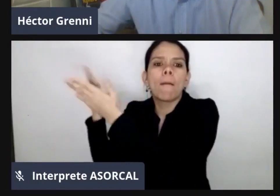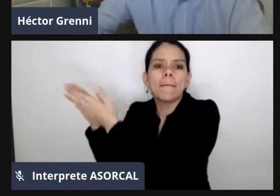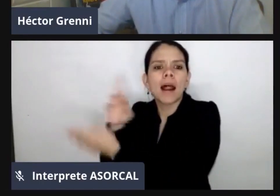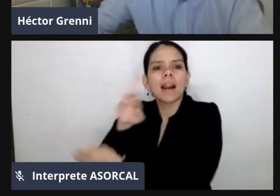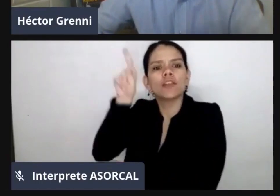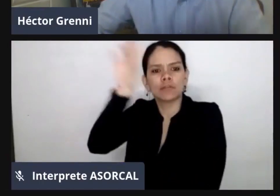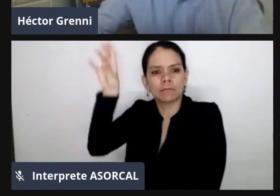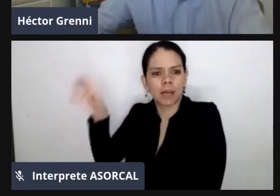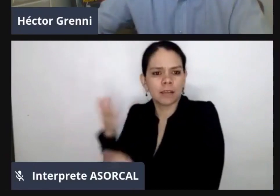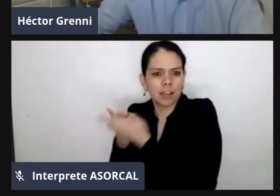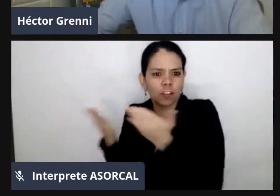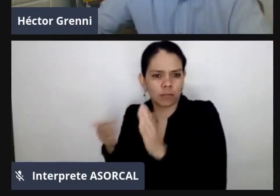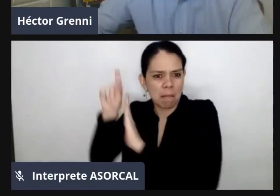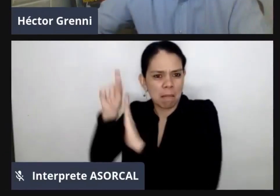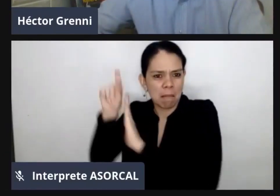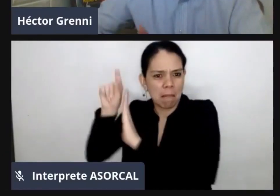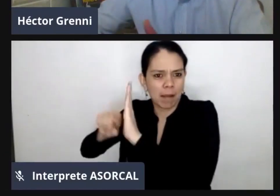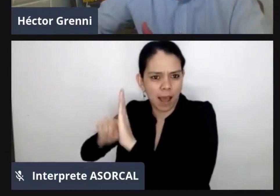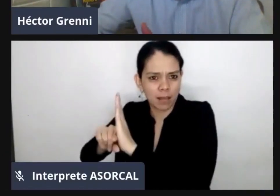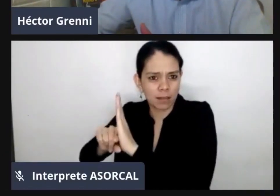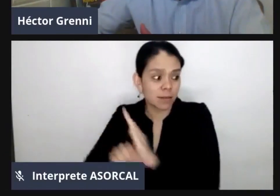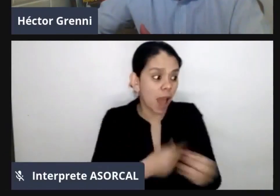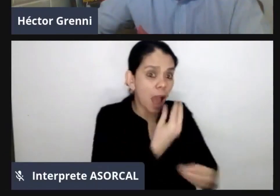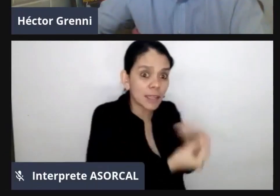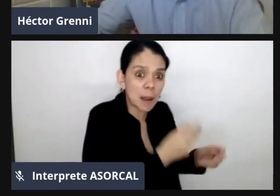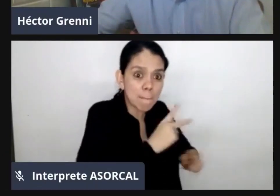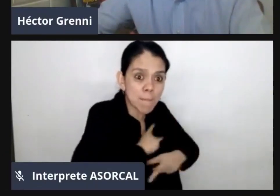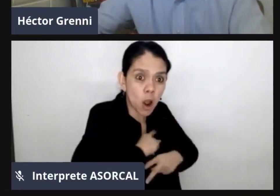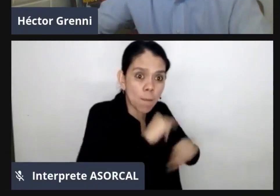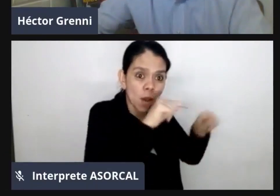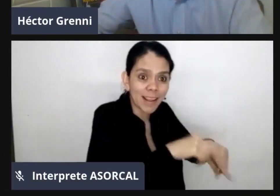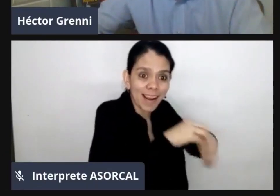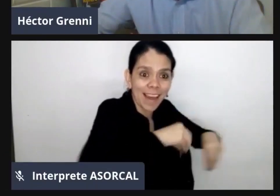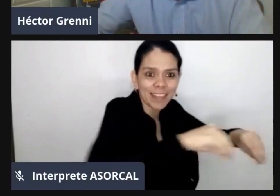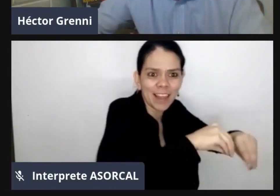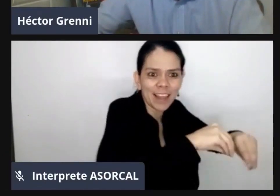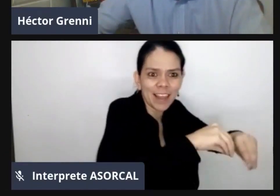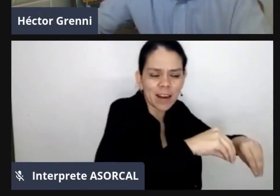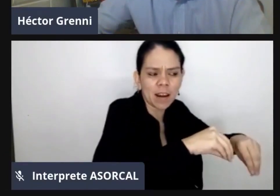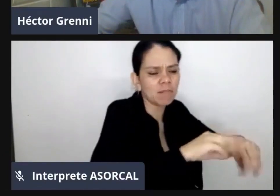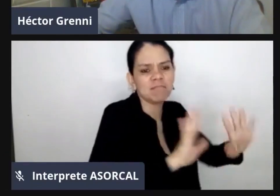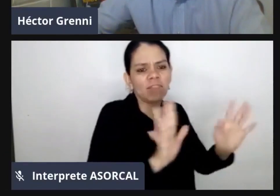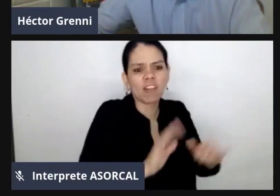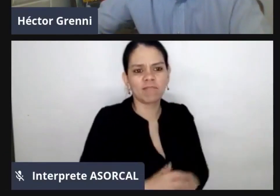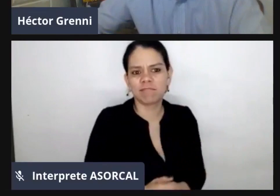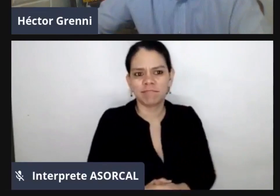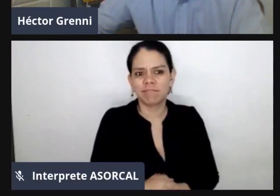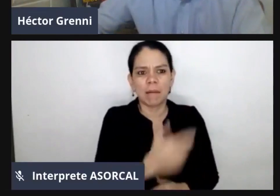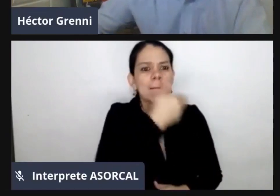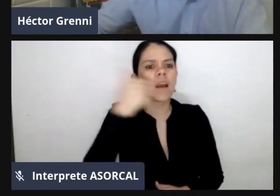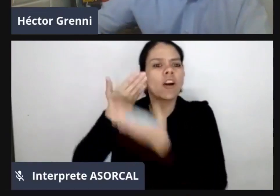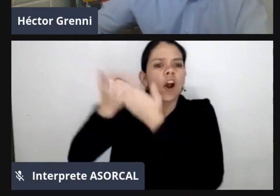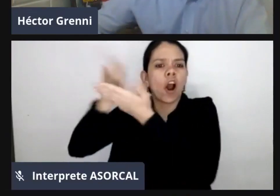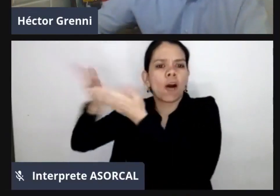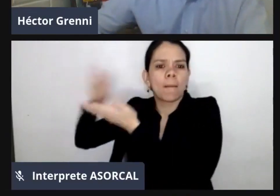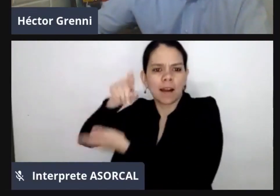implicaría no solamente la propiedad de la tierra, no solamente la producción, sino además carreteras